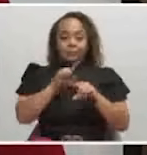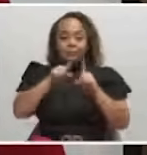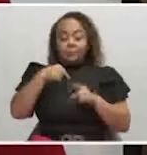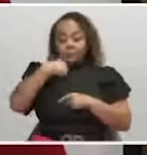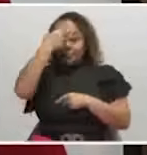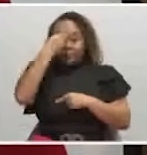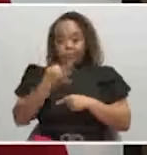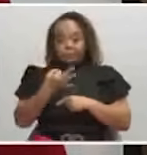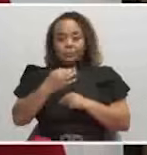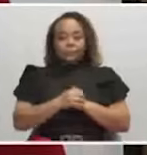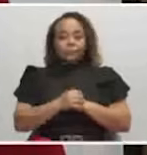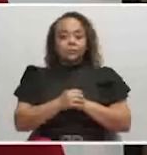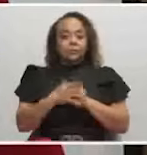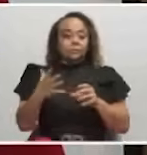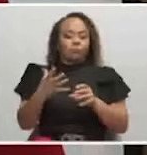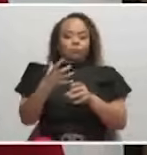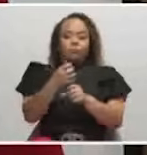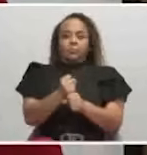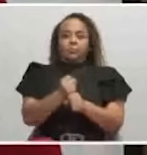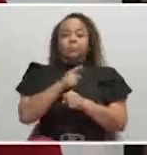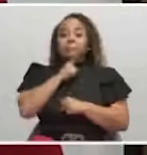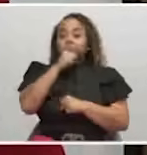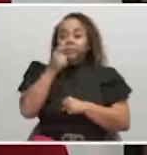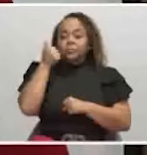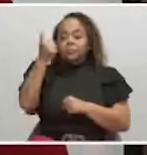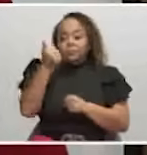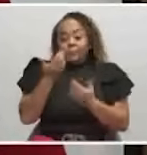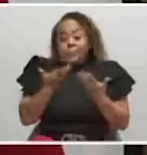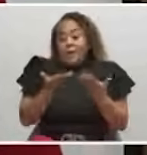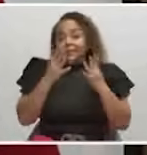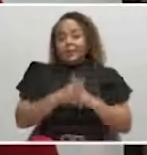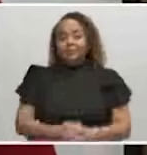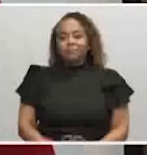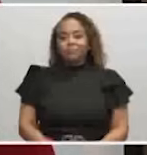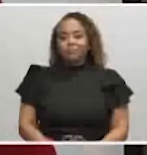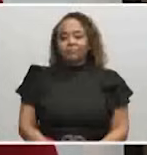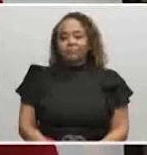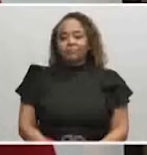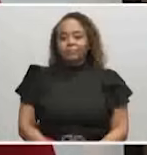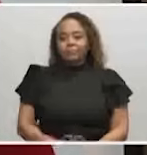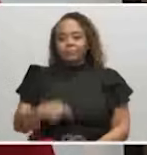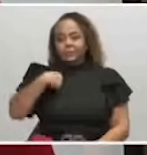que en síntesis la realidad de la liga es esta. Yo creo que la liga